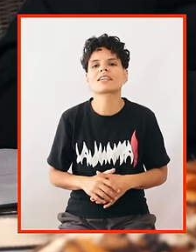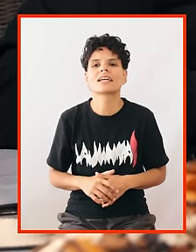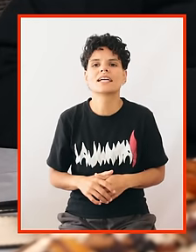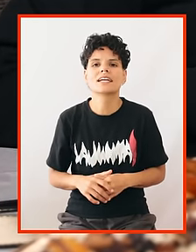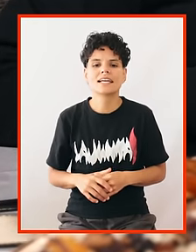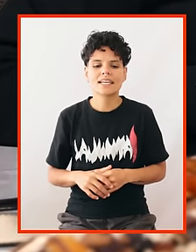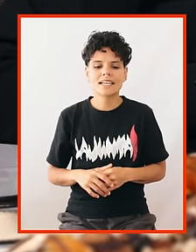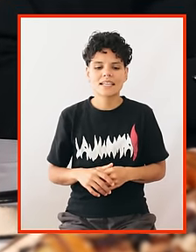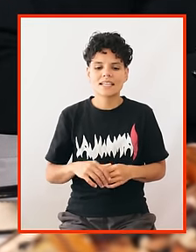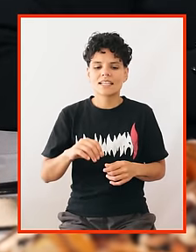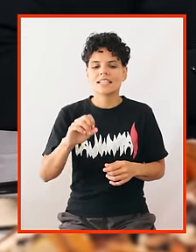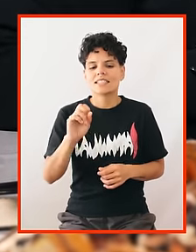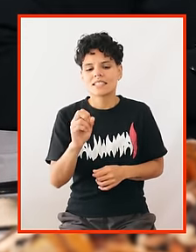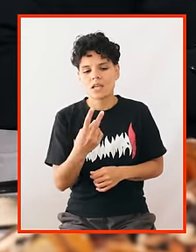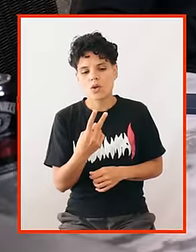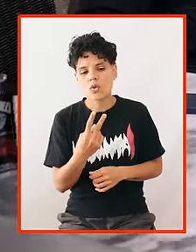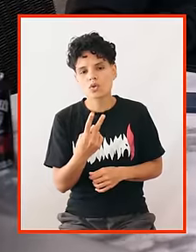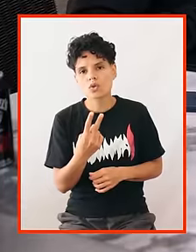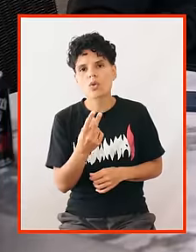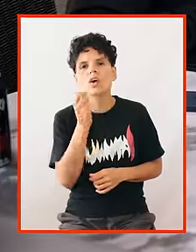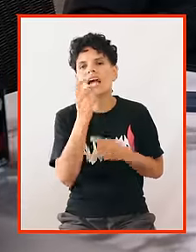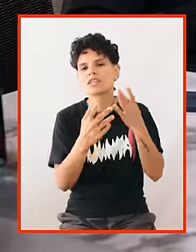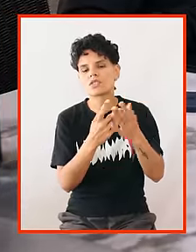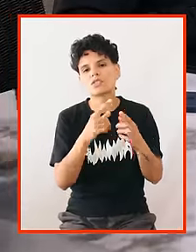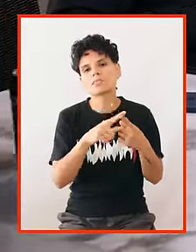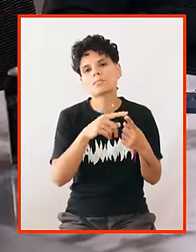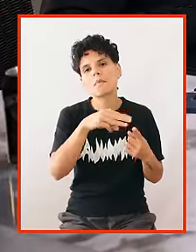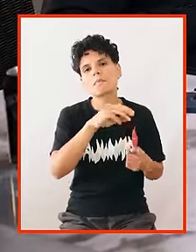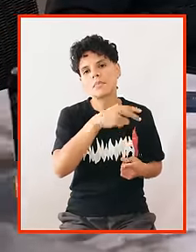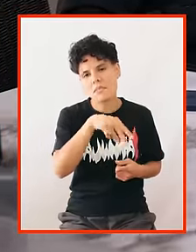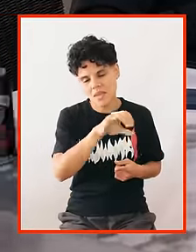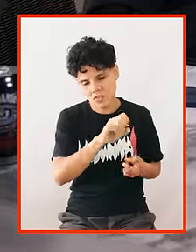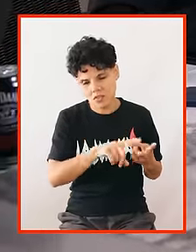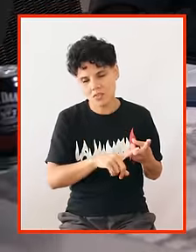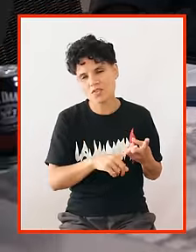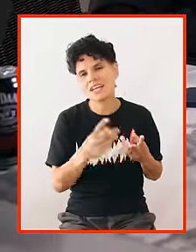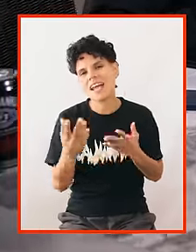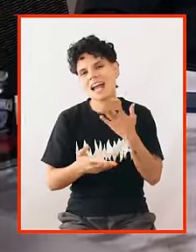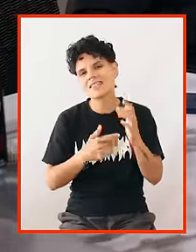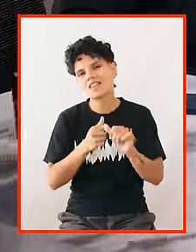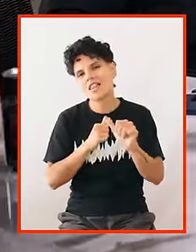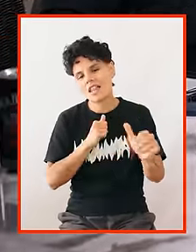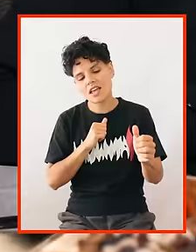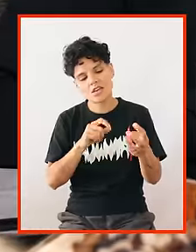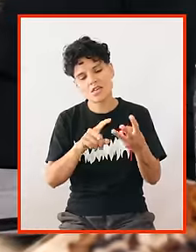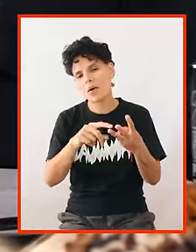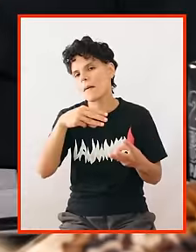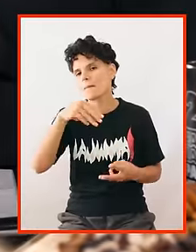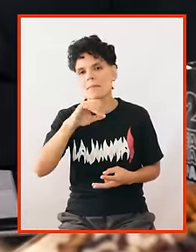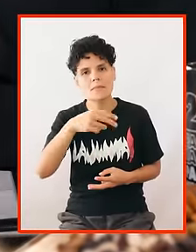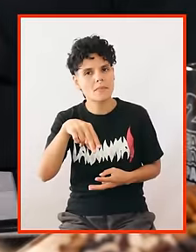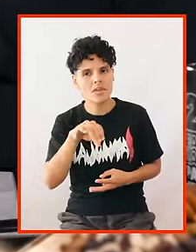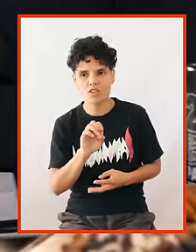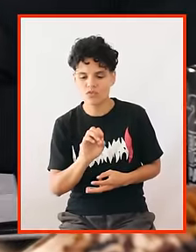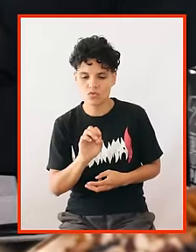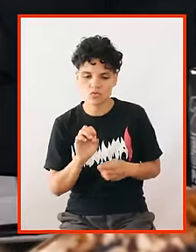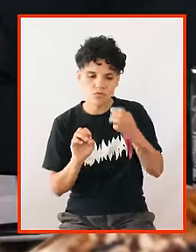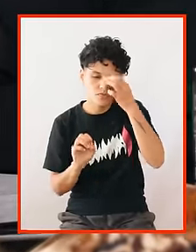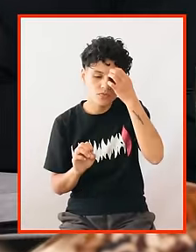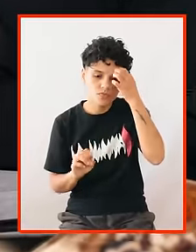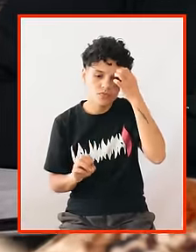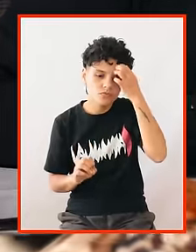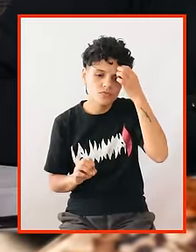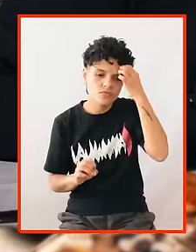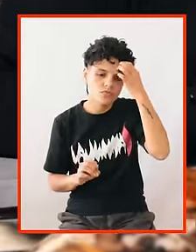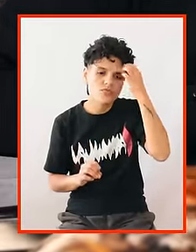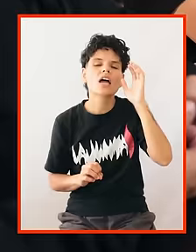disco? Niño. Niño. Sí. Canción de lejos. Canción de lejos. Sí. Niño por lejos. Niño. Aprendí. Ah, las cosas